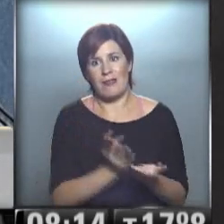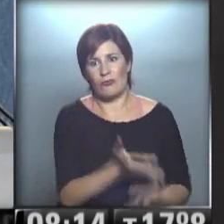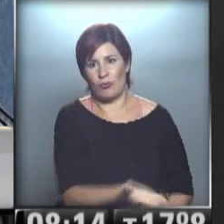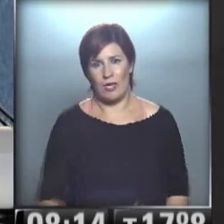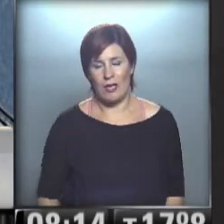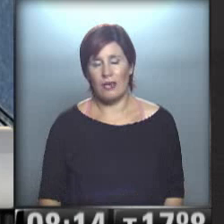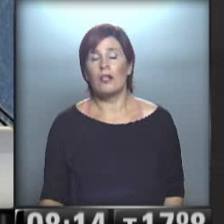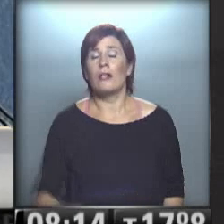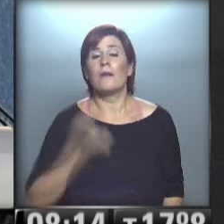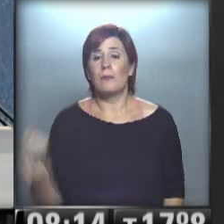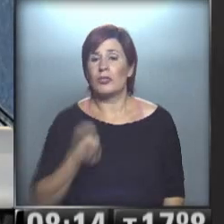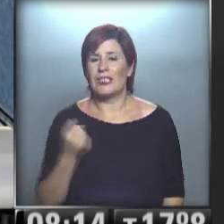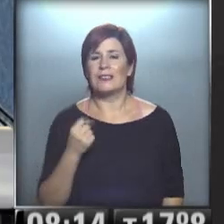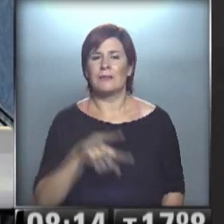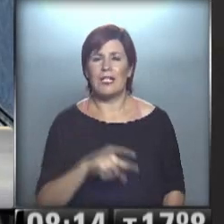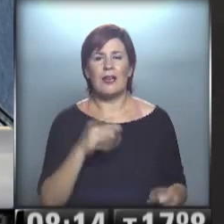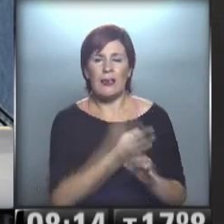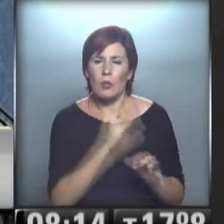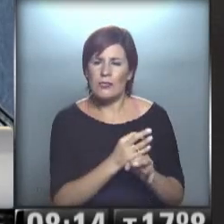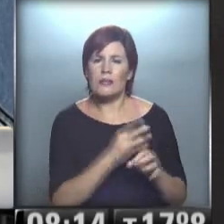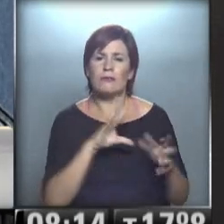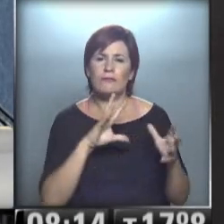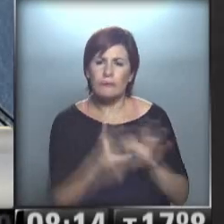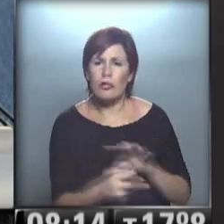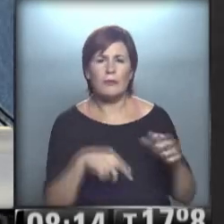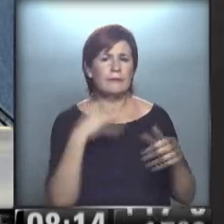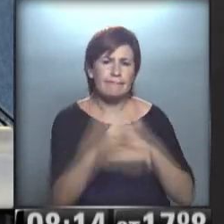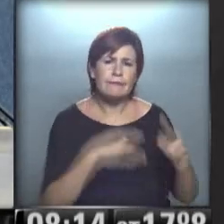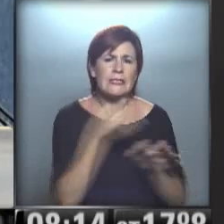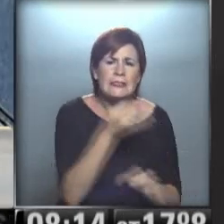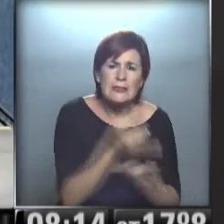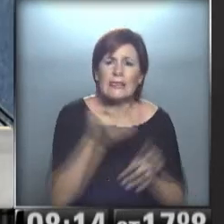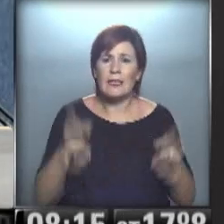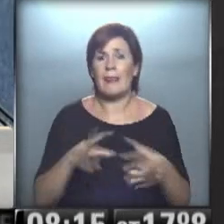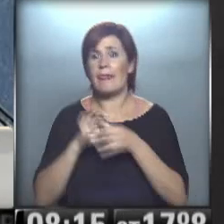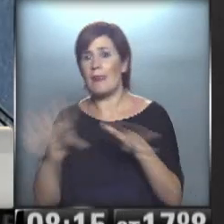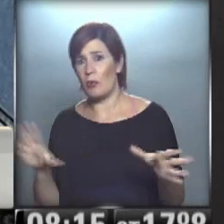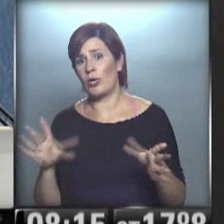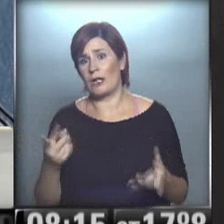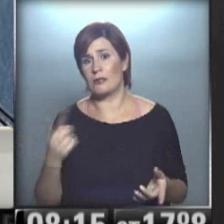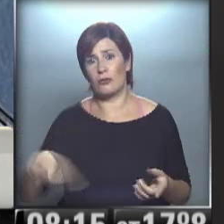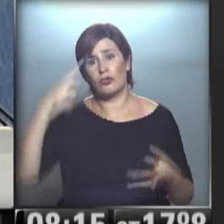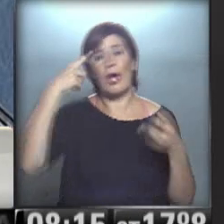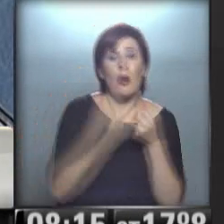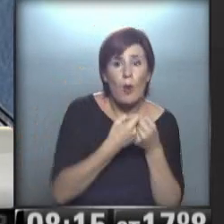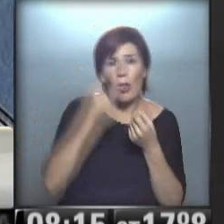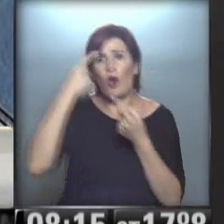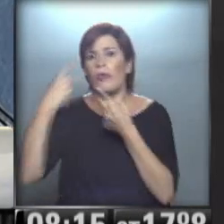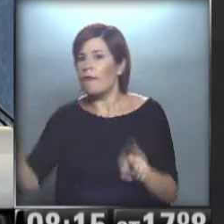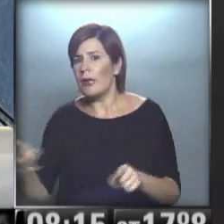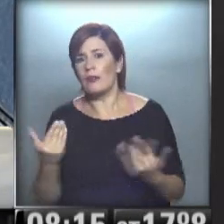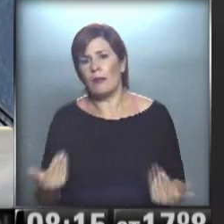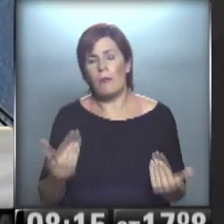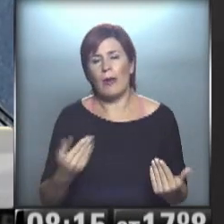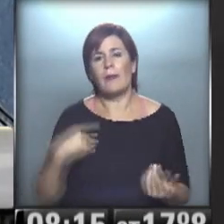proceso de formación educativa y en una democracia, en donde uno puede coincidir o no puede coincidir, pero sí creo que el